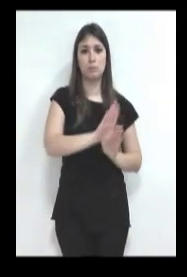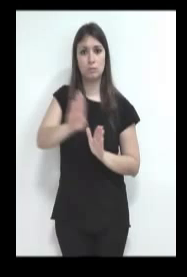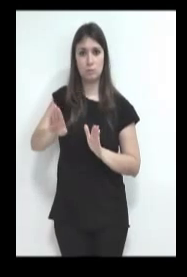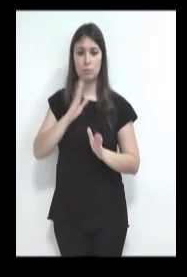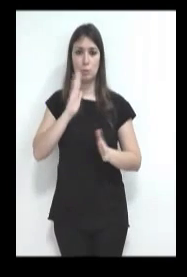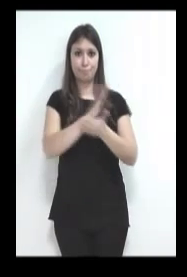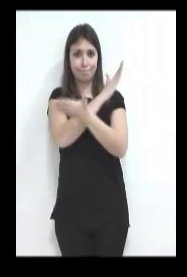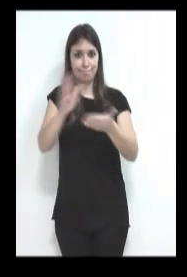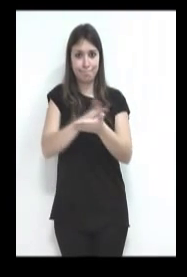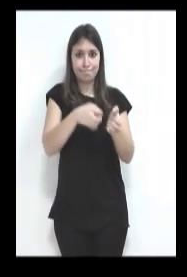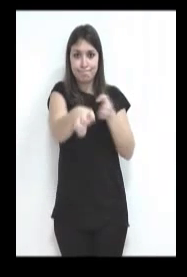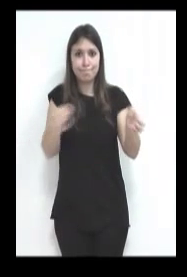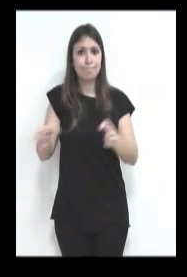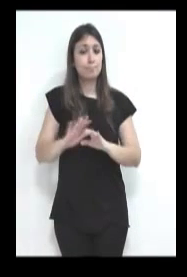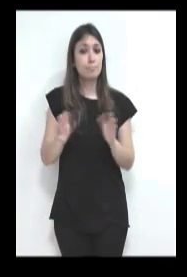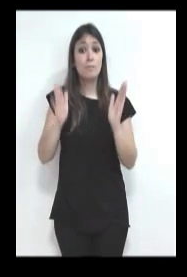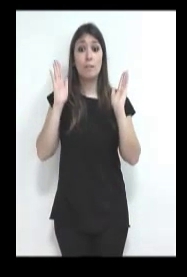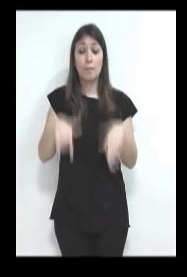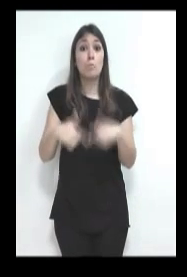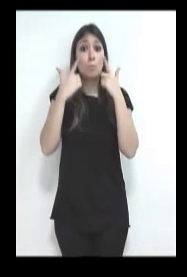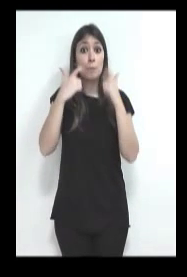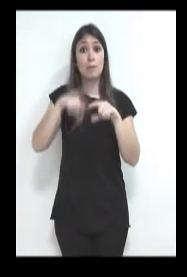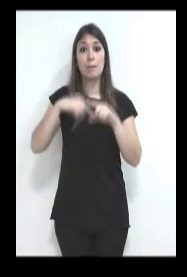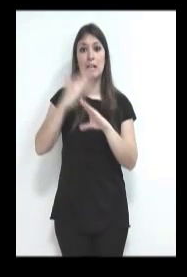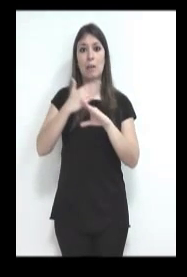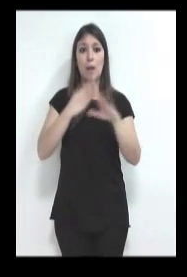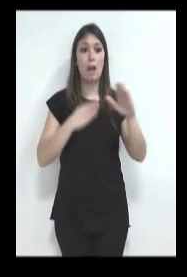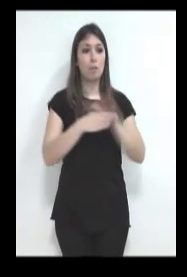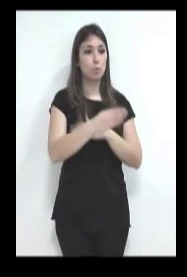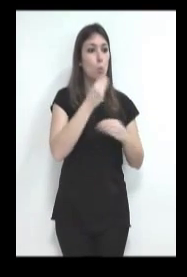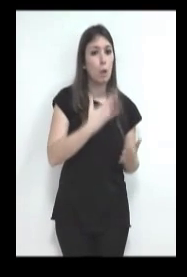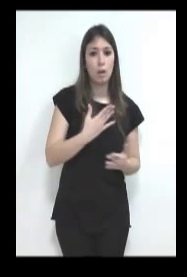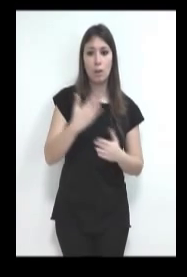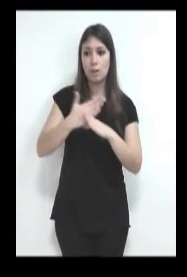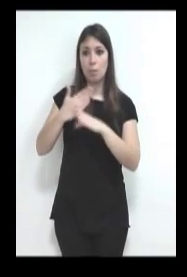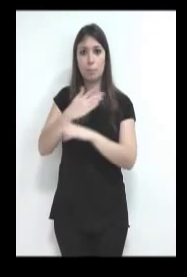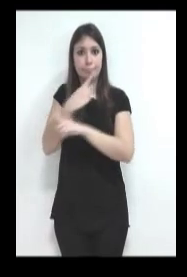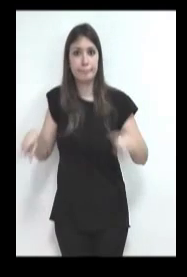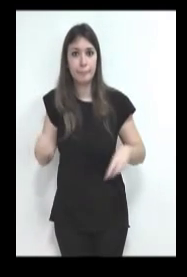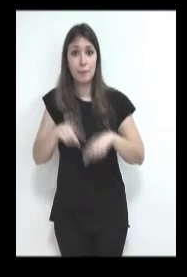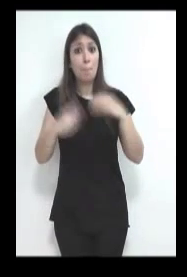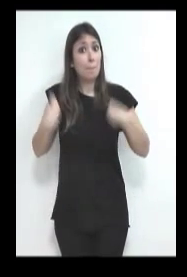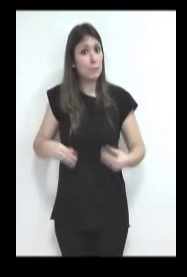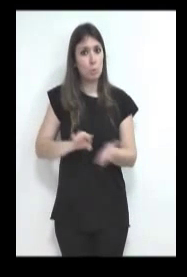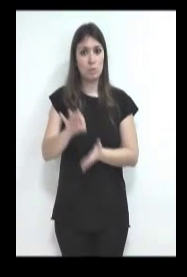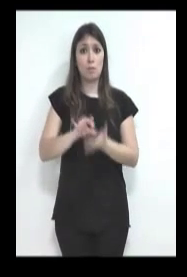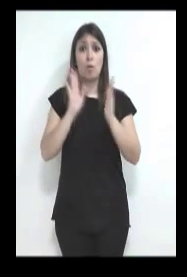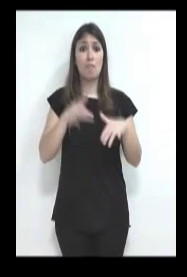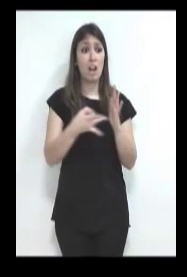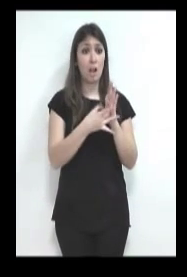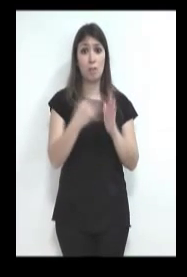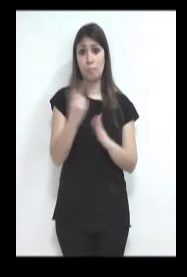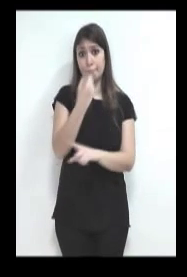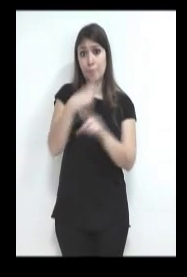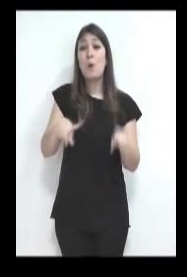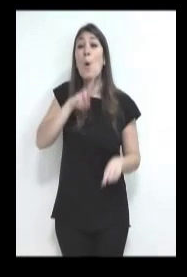en los que diferente nivel de acceso a diferentes niveles de servicio pues generan diferentes calidades y diferente